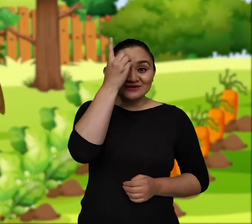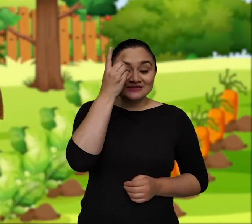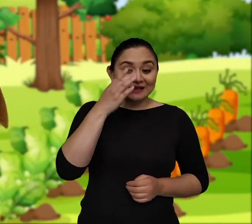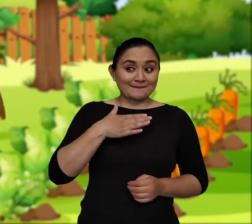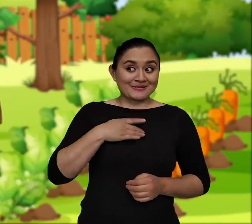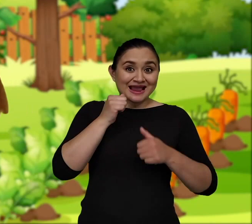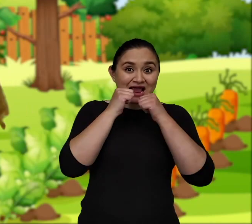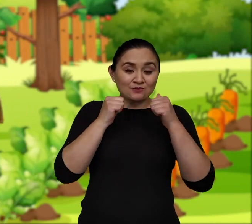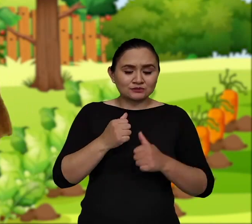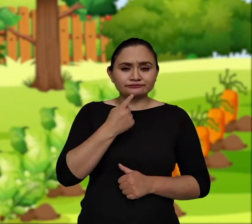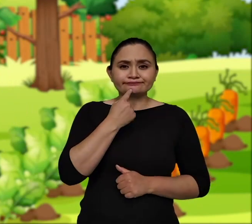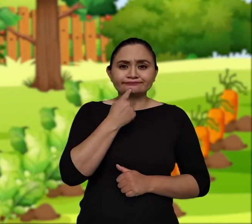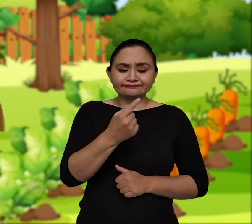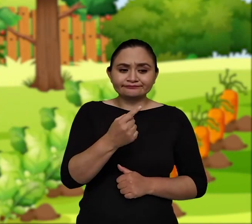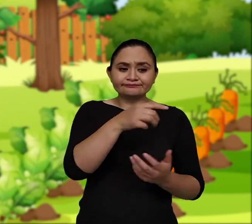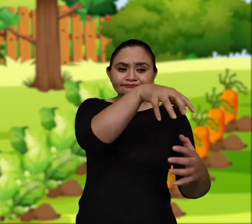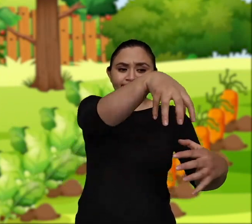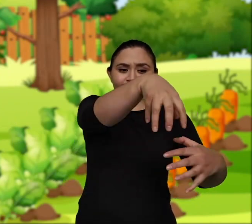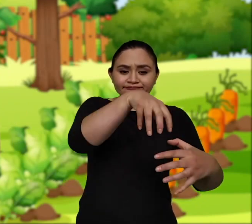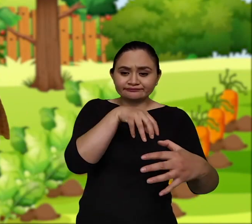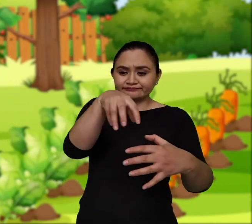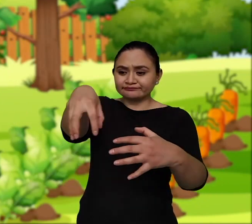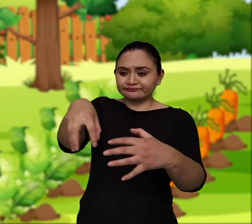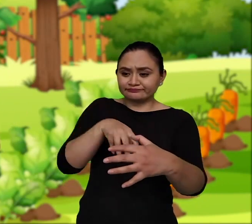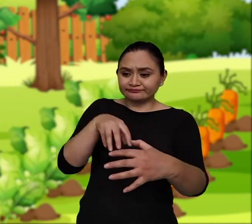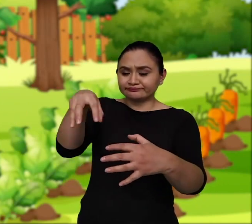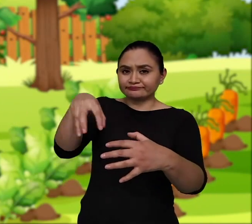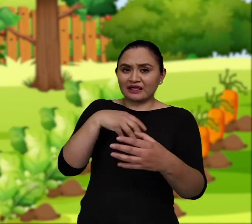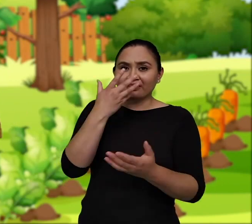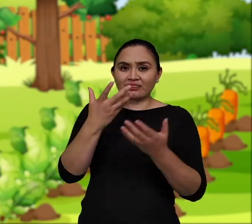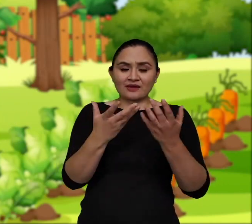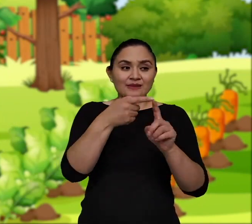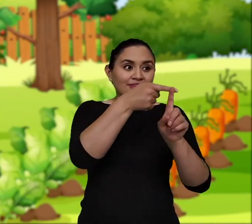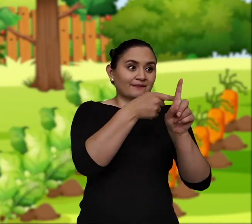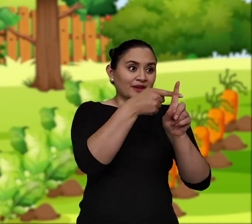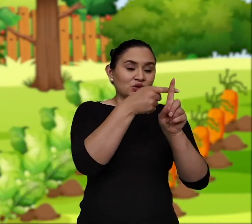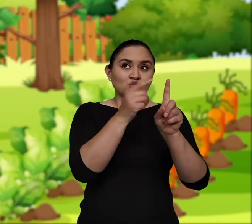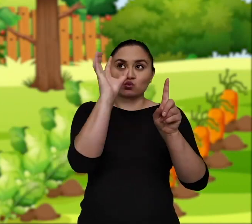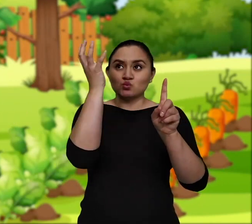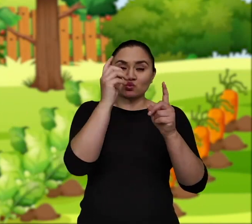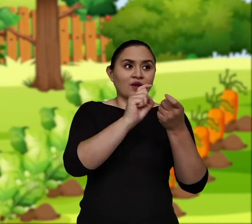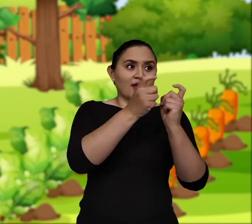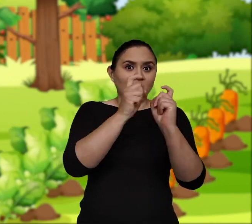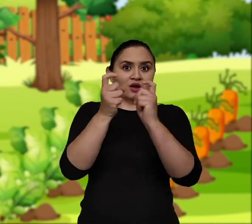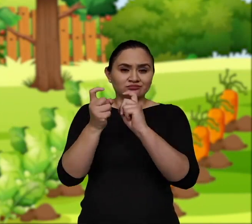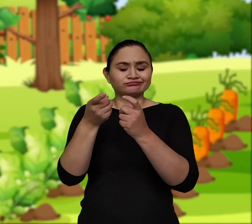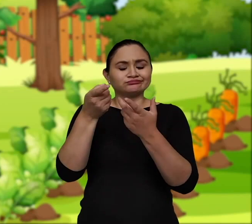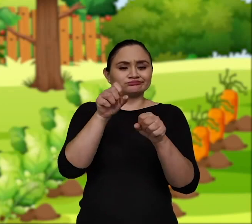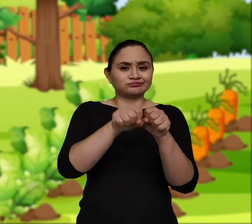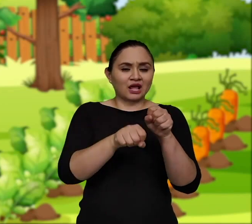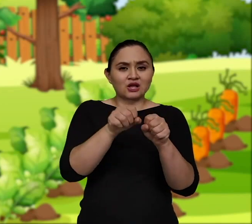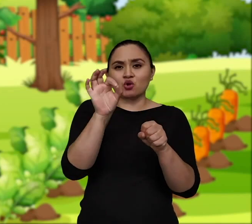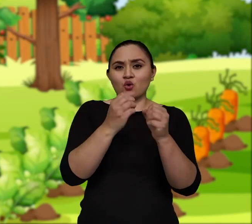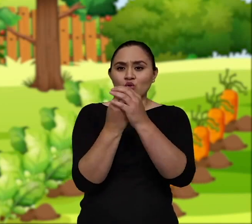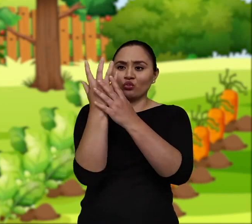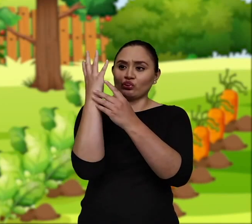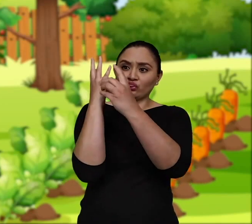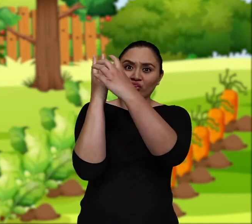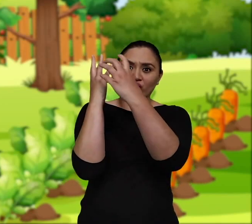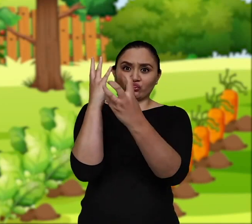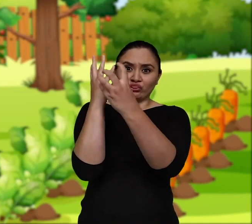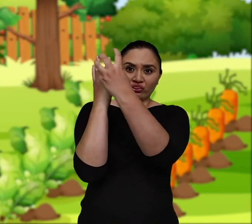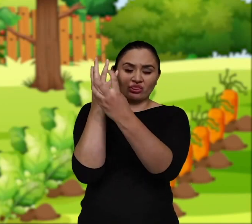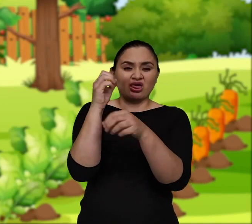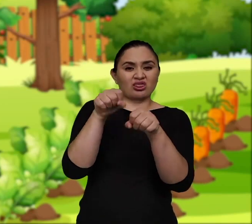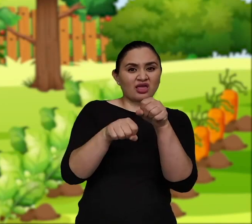mi abuelita Maruja me dijo que la cosecha se daña cuando cambia la temperatura del ambiente o cuando el fruto está golpeado